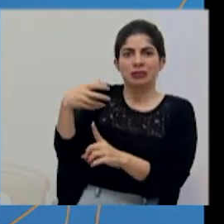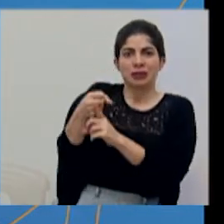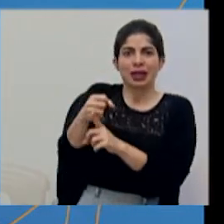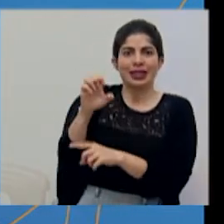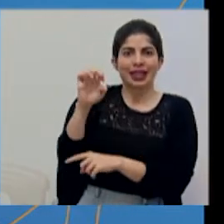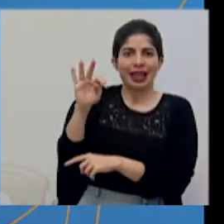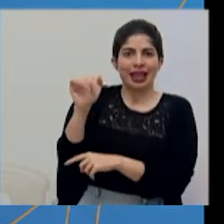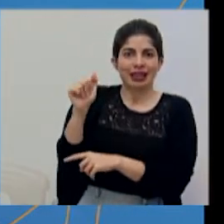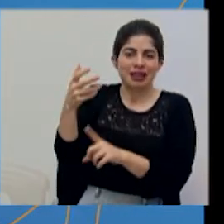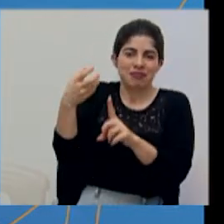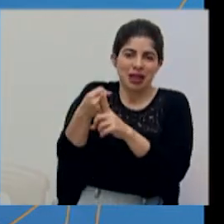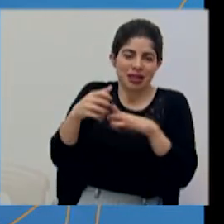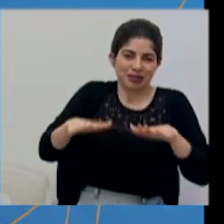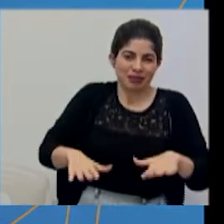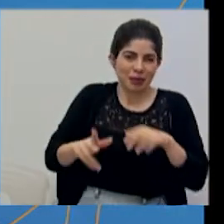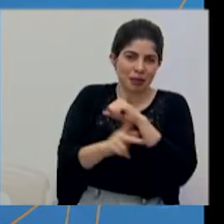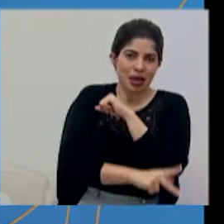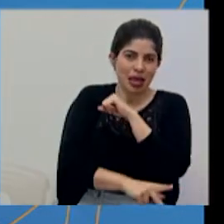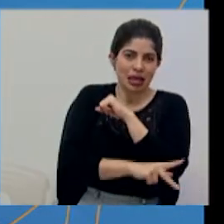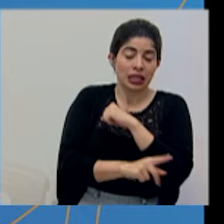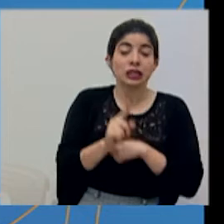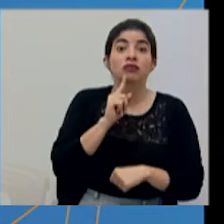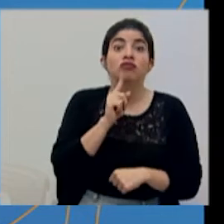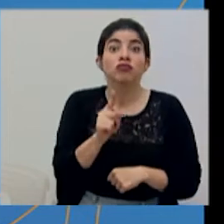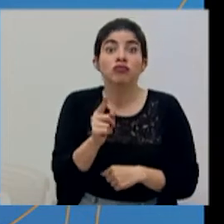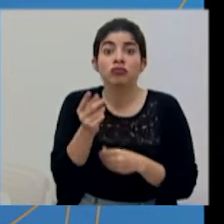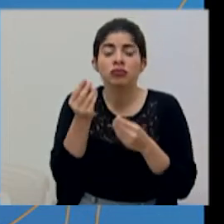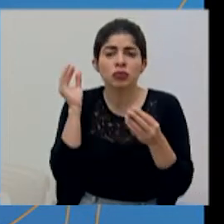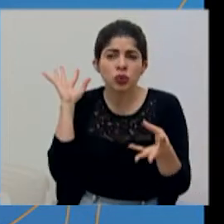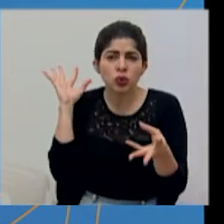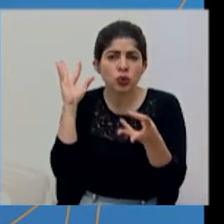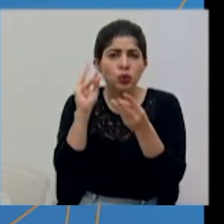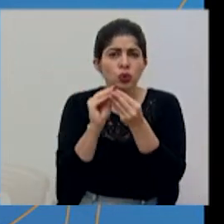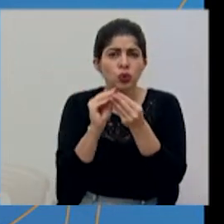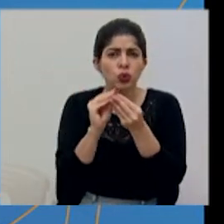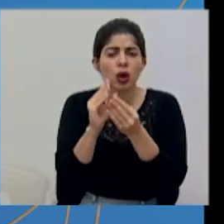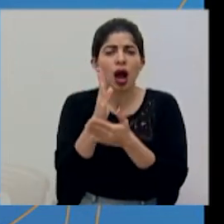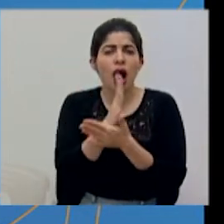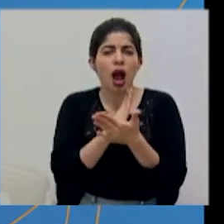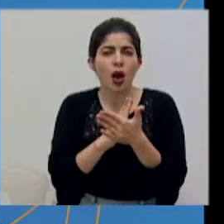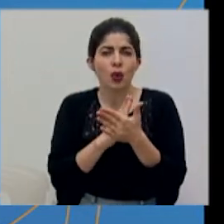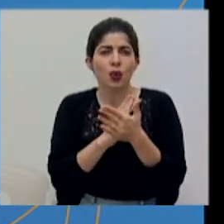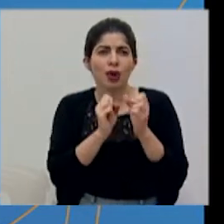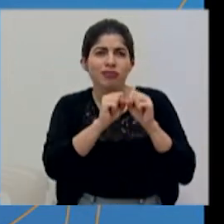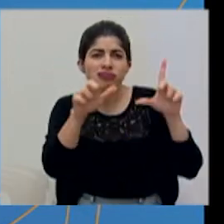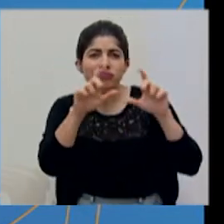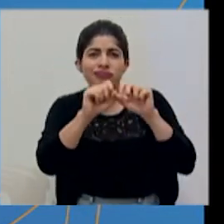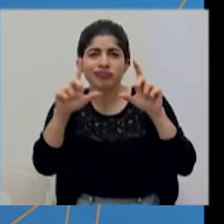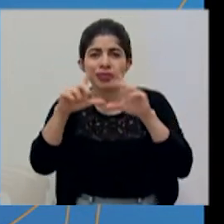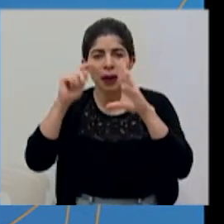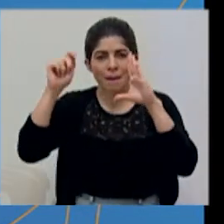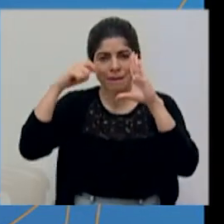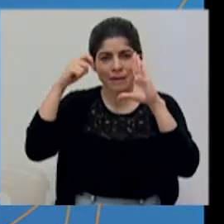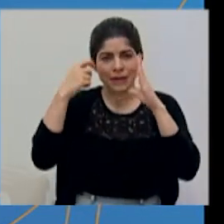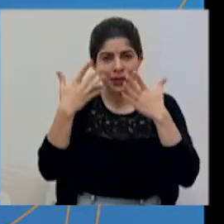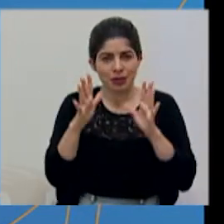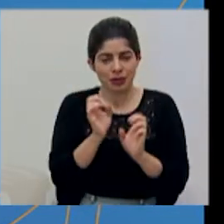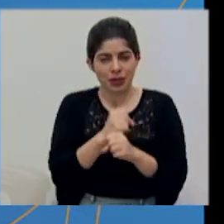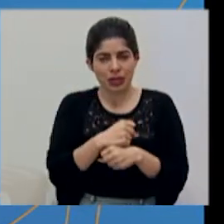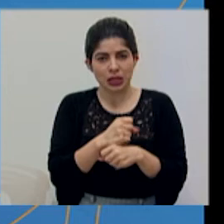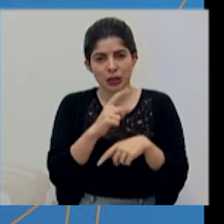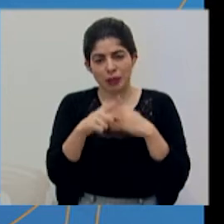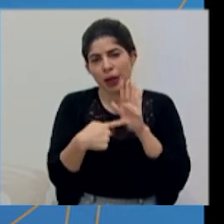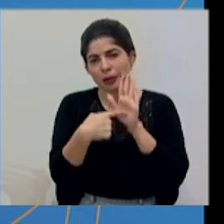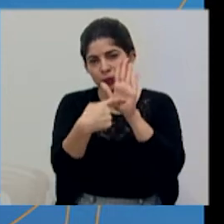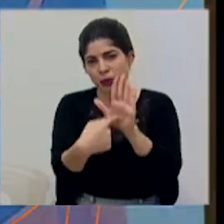en nuestro país. De hecho, tenemos un recuento de algunas de estas imágenes mediante un video que se ha preparado